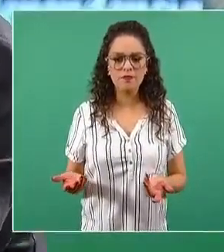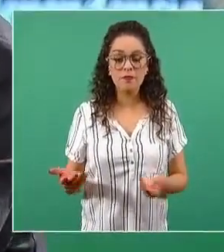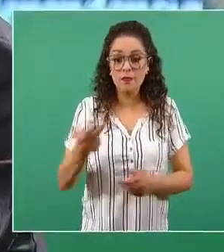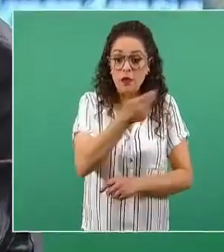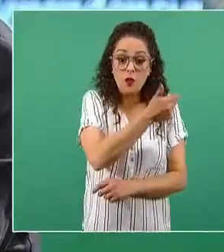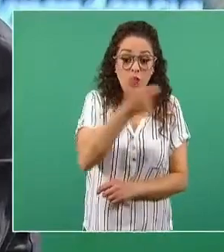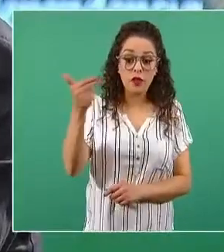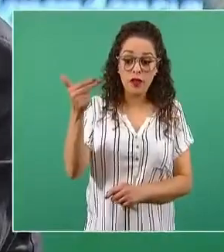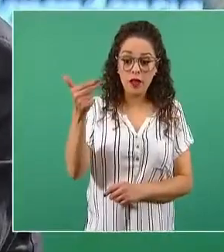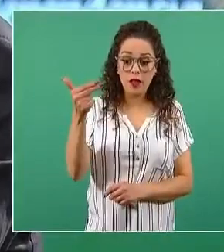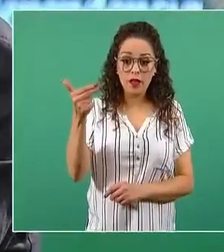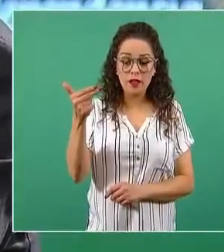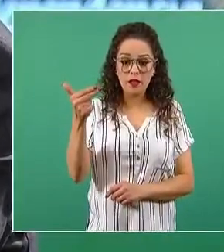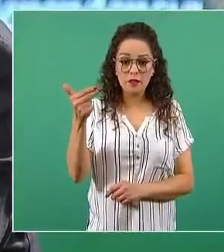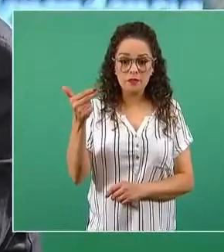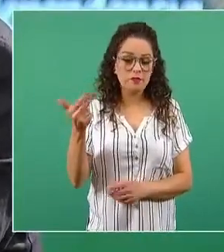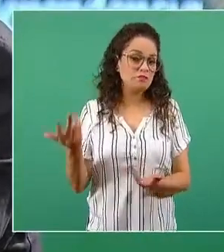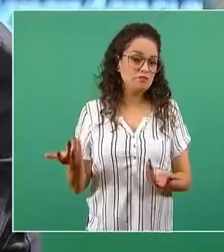hoteles,